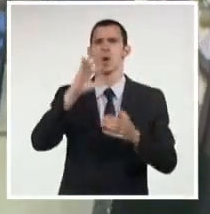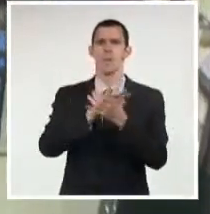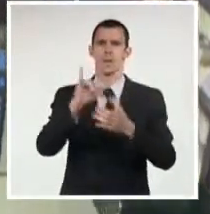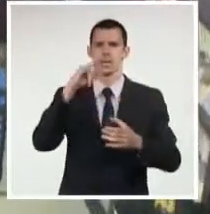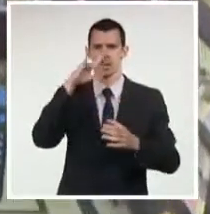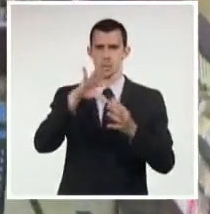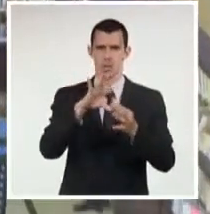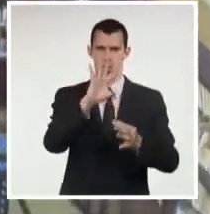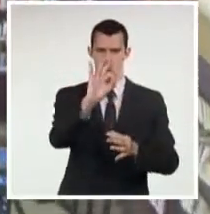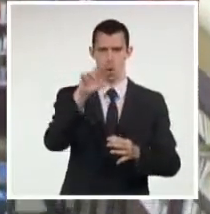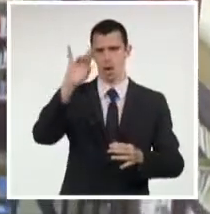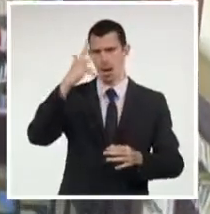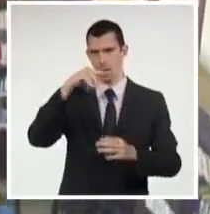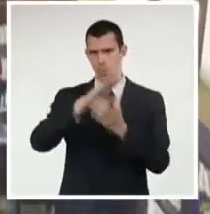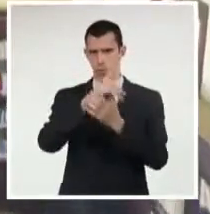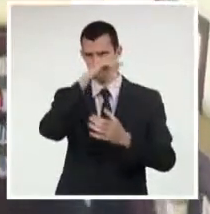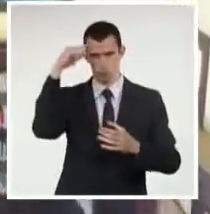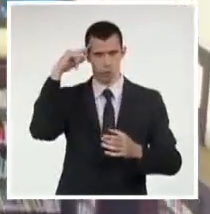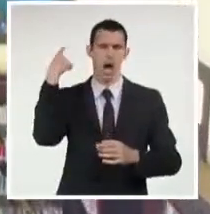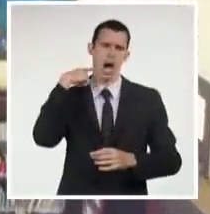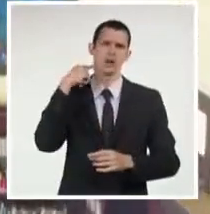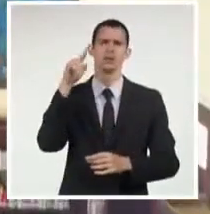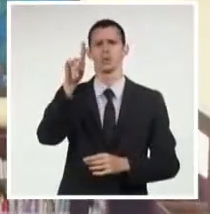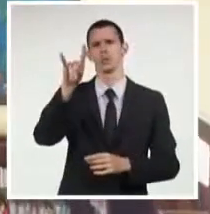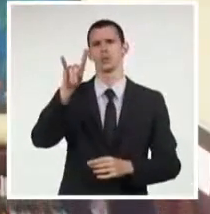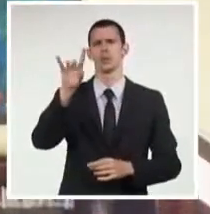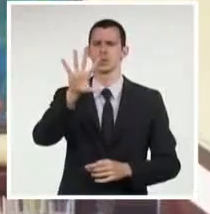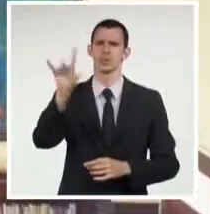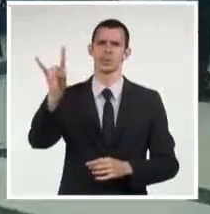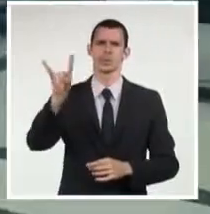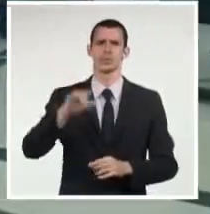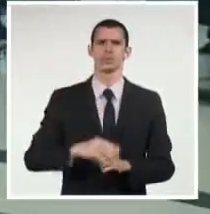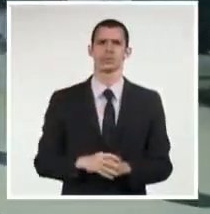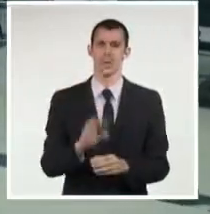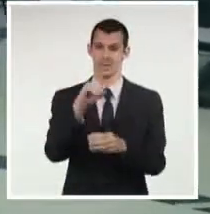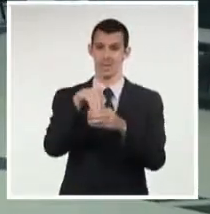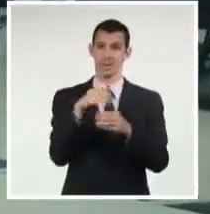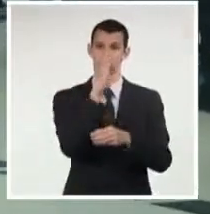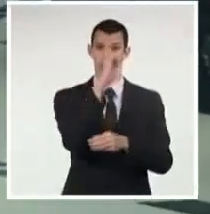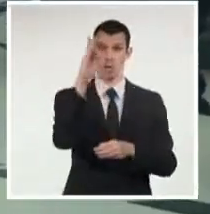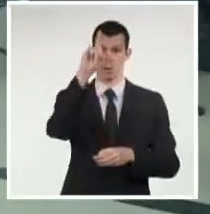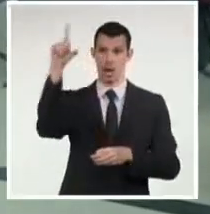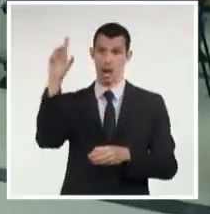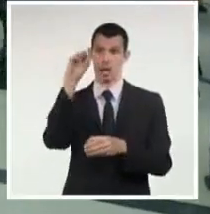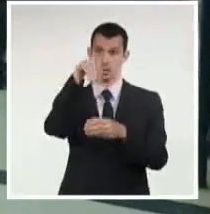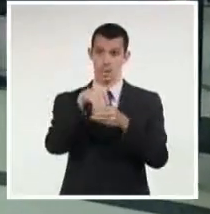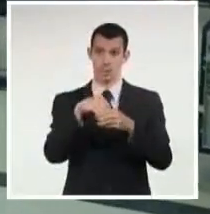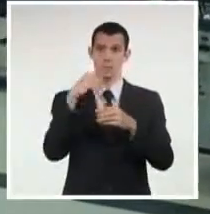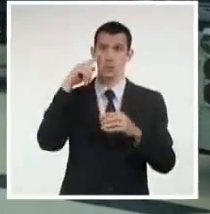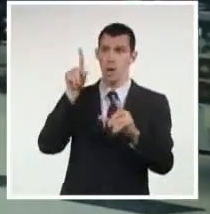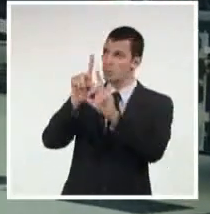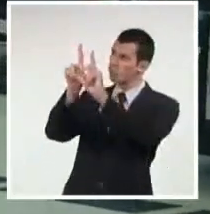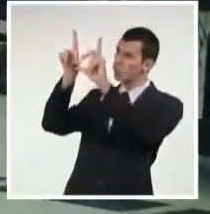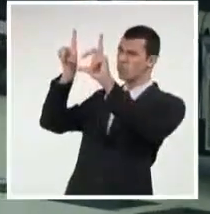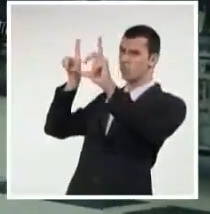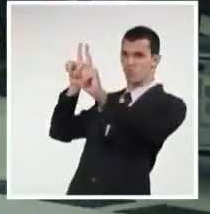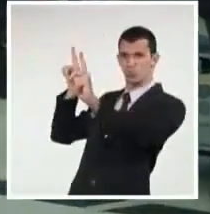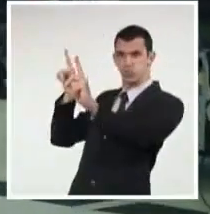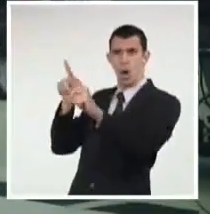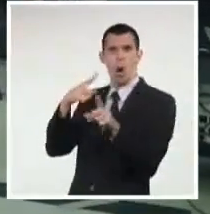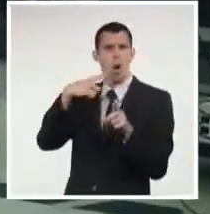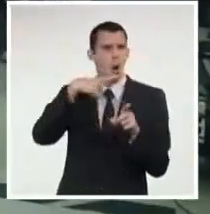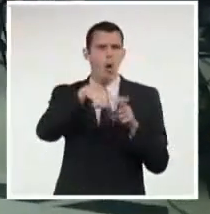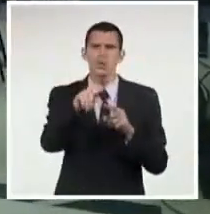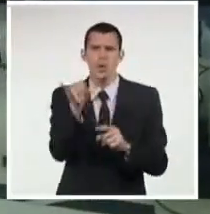El mismo se encuentra ubicado en la biblioteca de la institución. Y es precisamente la biblioteca quien